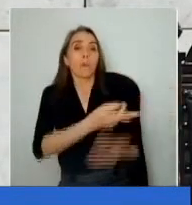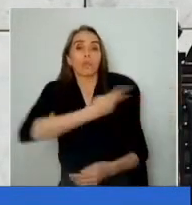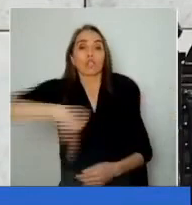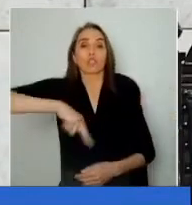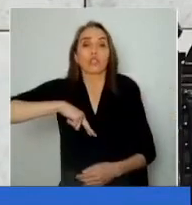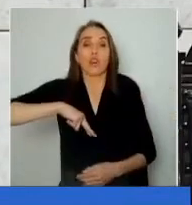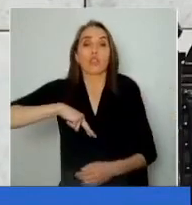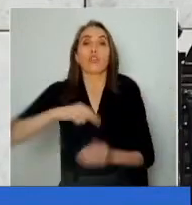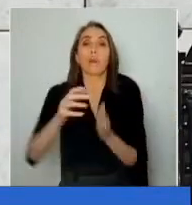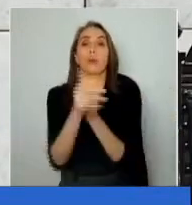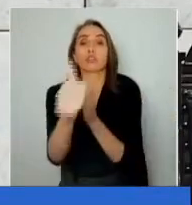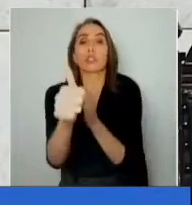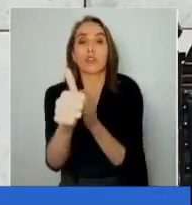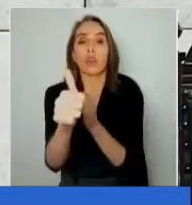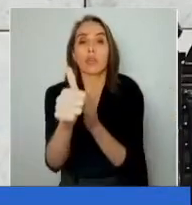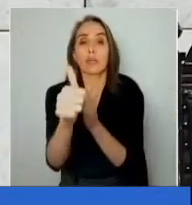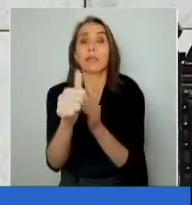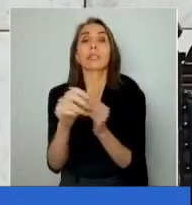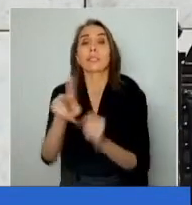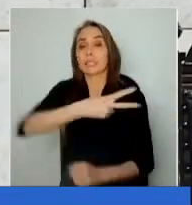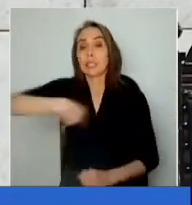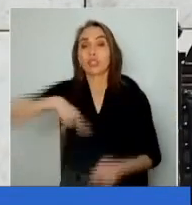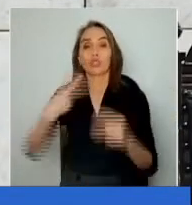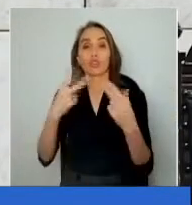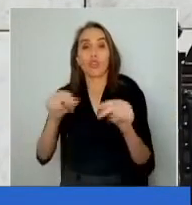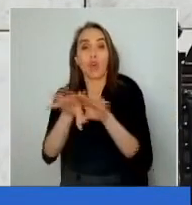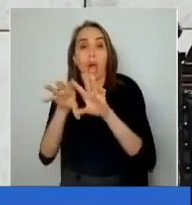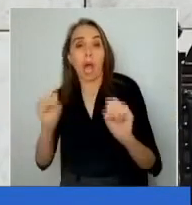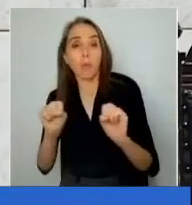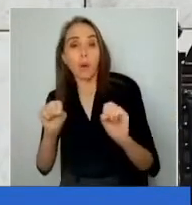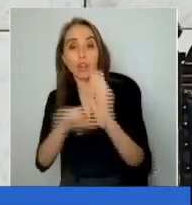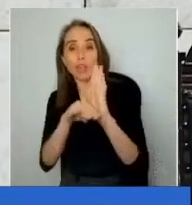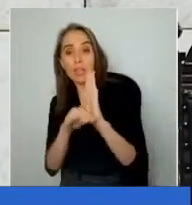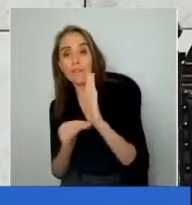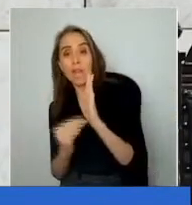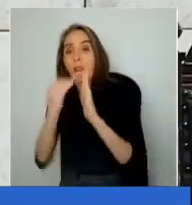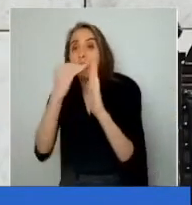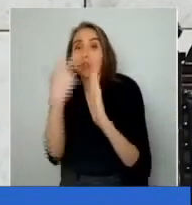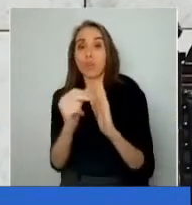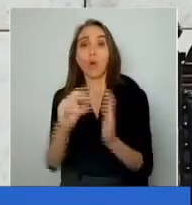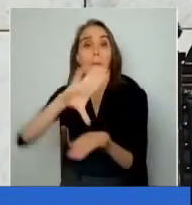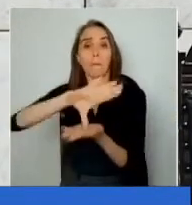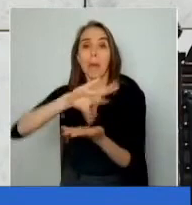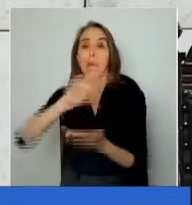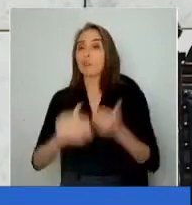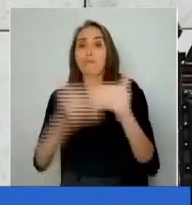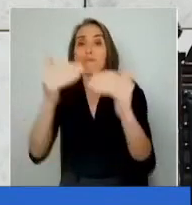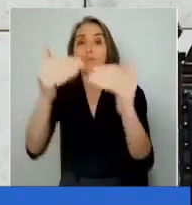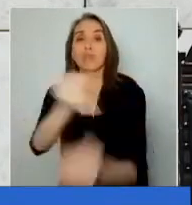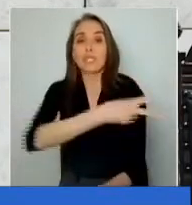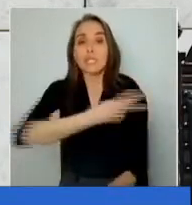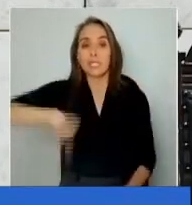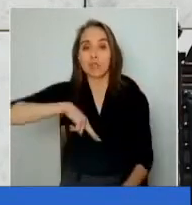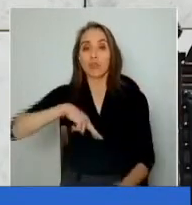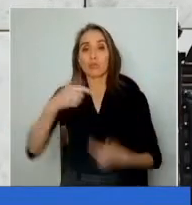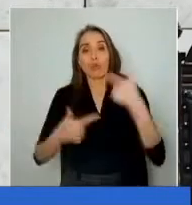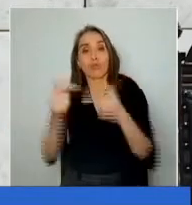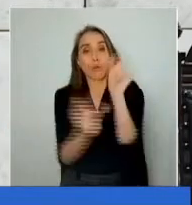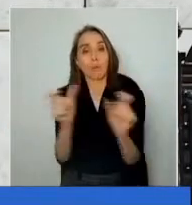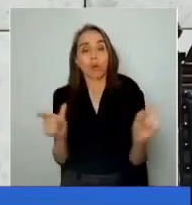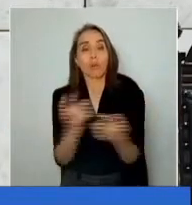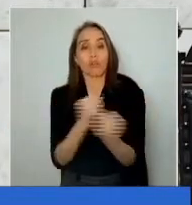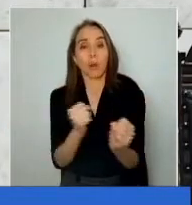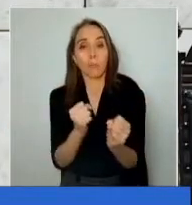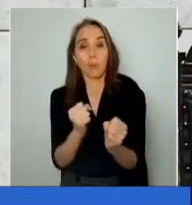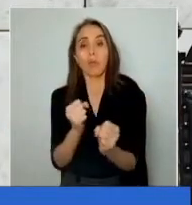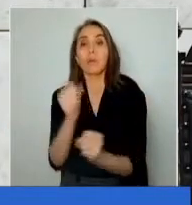ponernos de acuerdo y elevar el estándar el país No anda Y si nosotros no somos capaces con el respeto Cívico